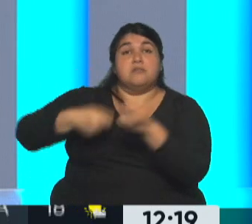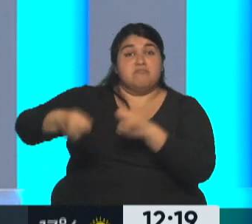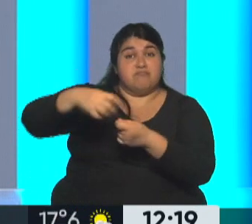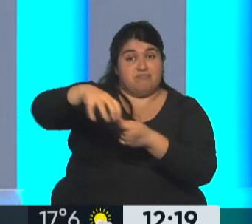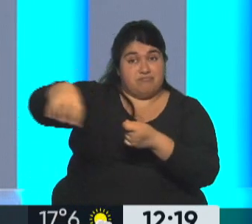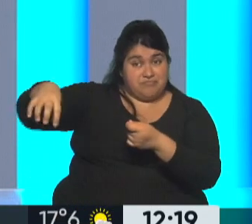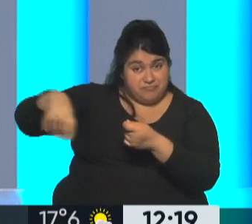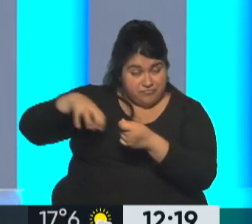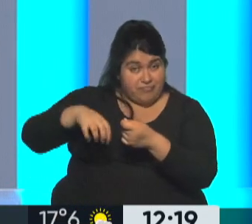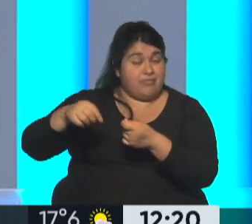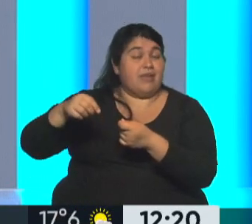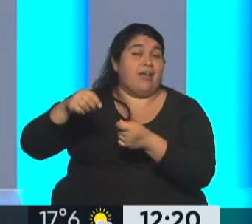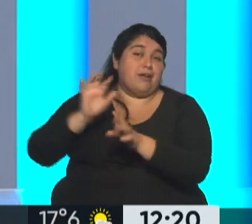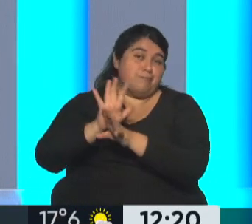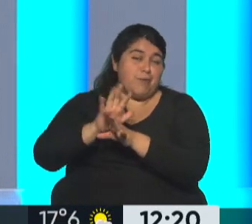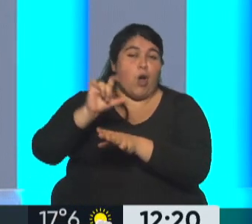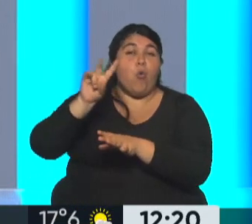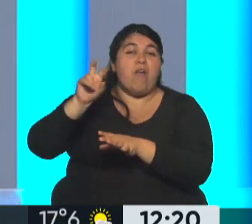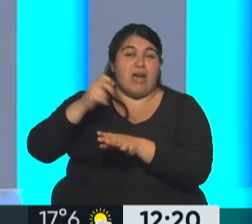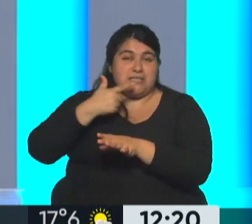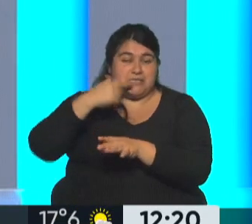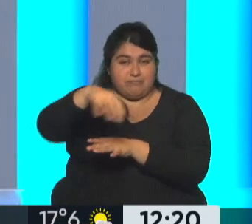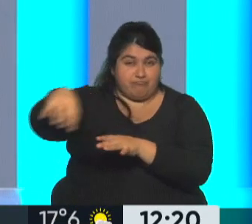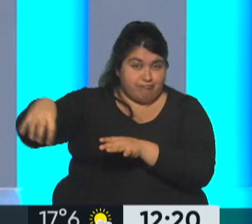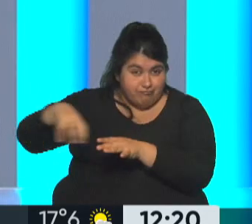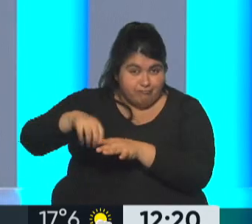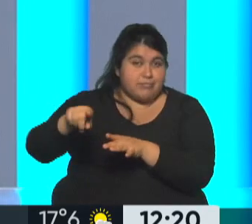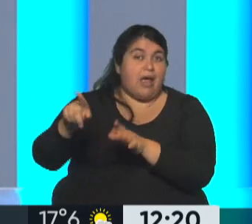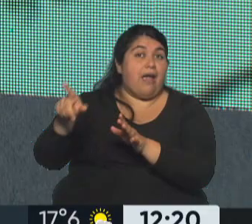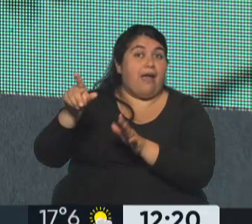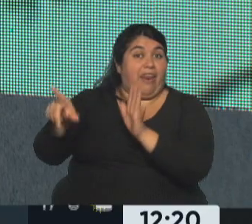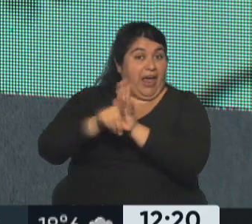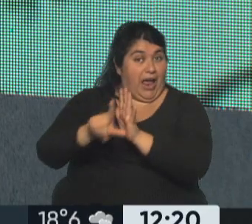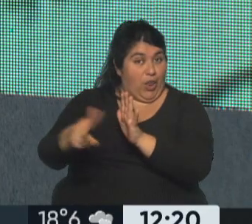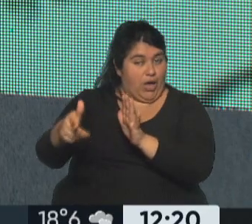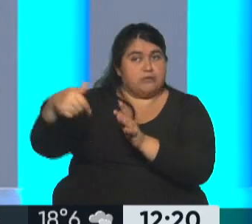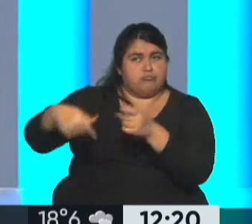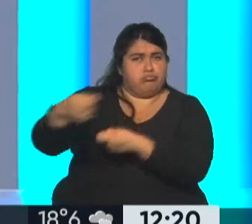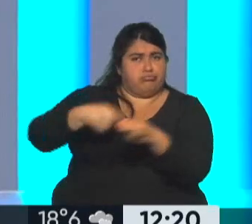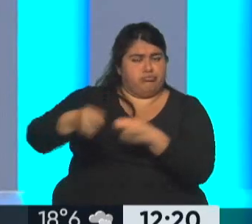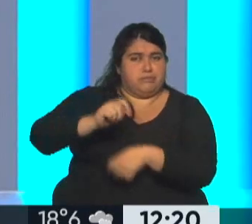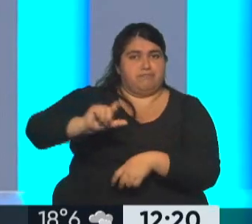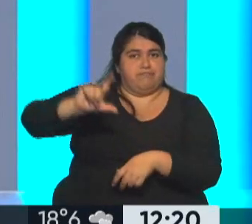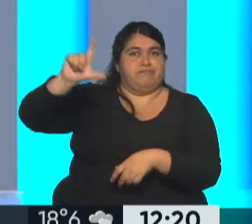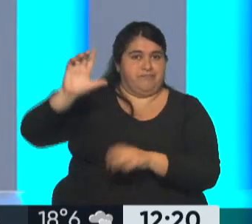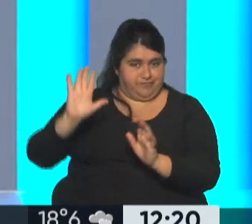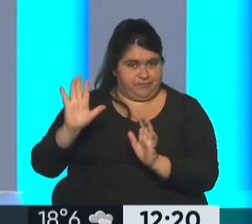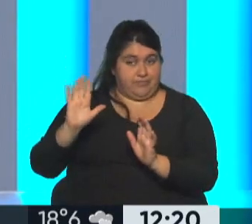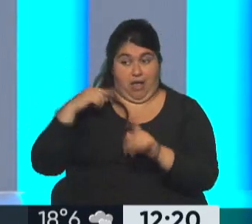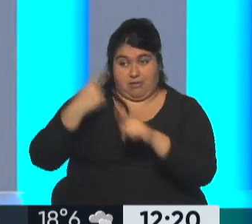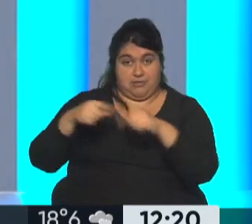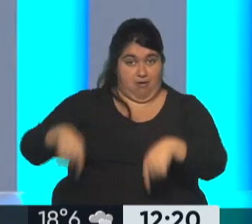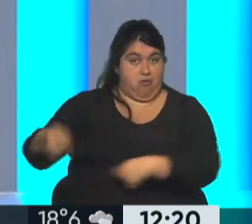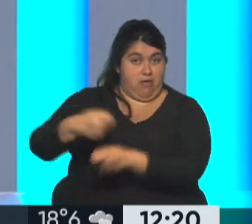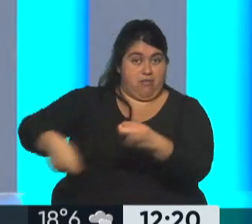de de cambio y están operando con estos valores muy cambiantes en la mañana hasta hasta esta misma hora